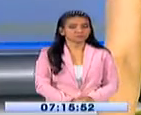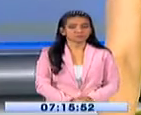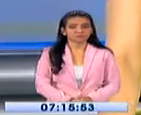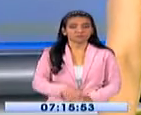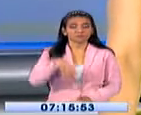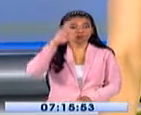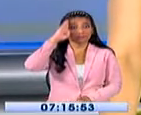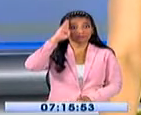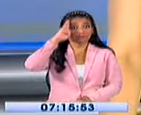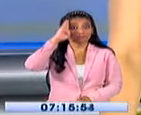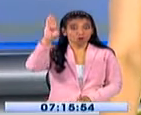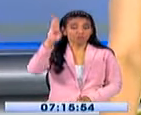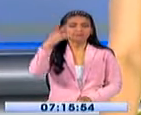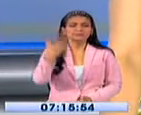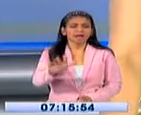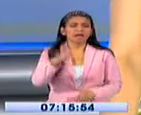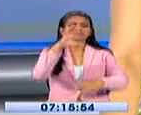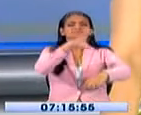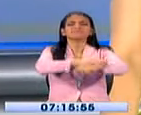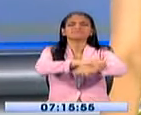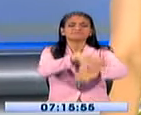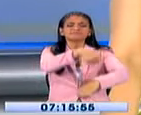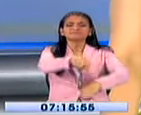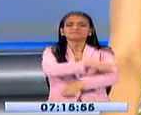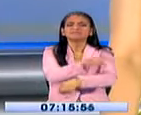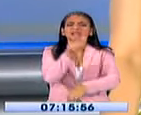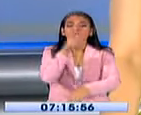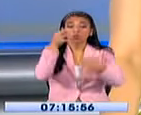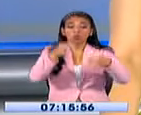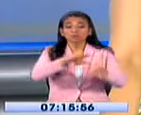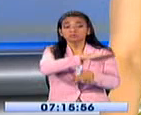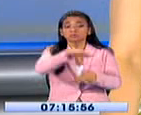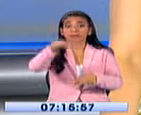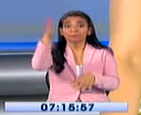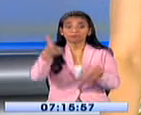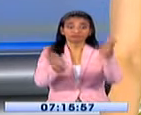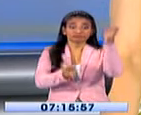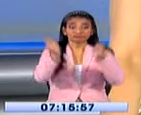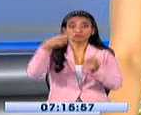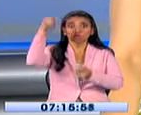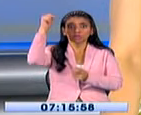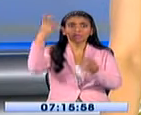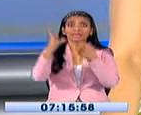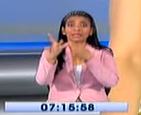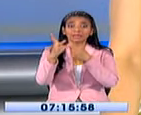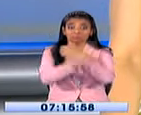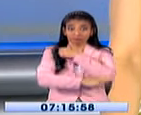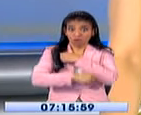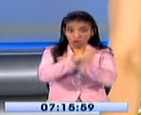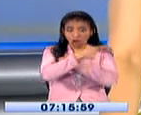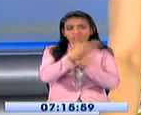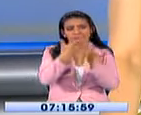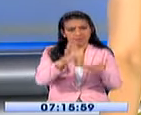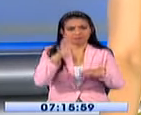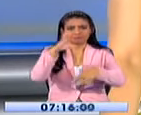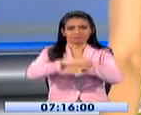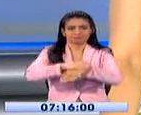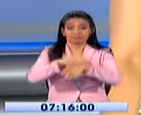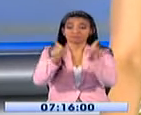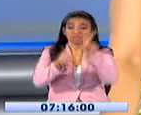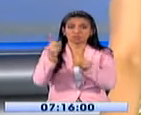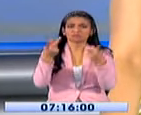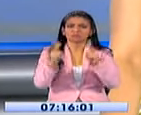La policía detuvo a los sospechosos de tratar de robar una camioneta en el norte de Quito. Además, se aprehendió a supuestos delincuentes quienes